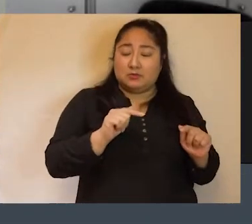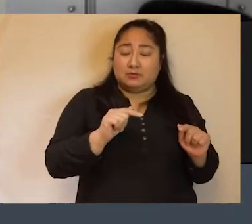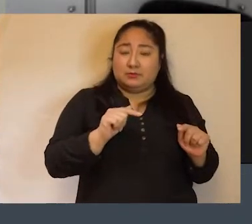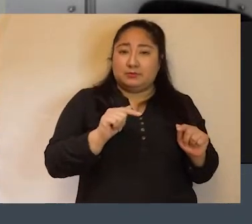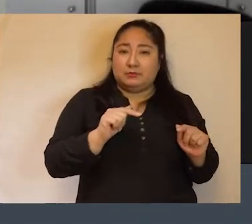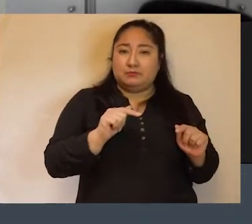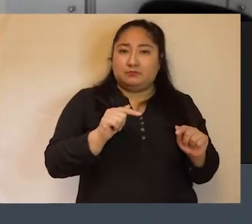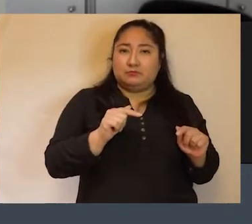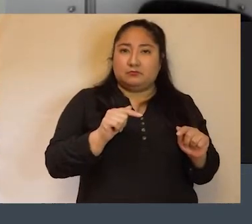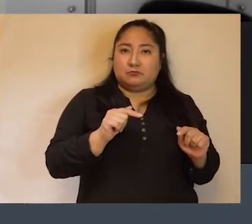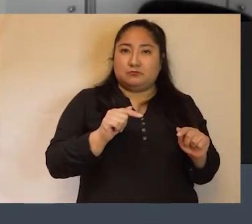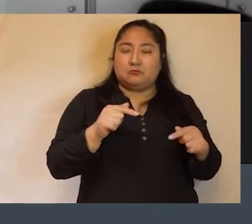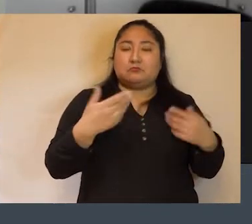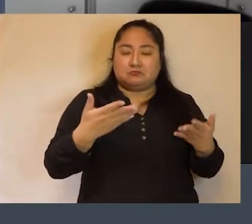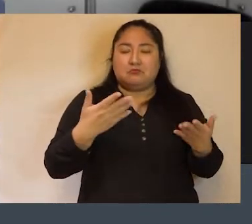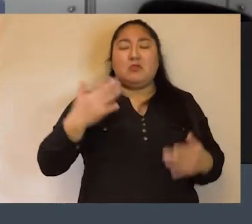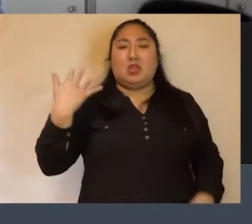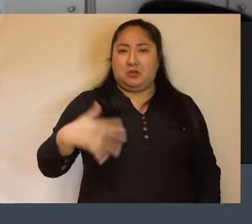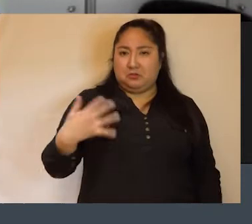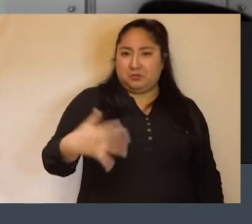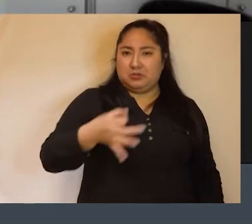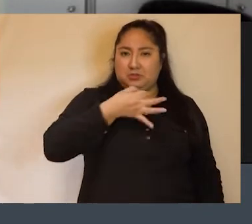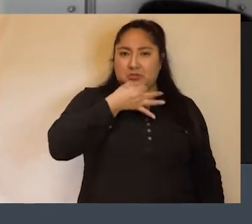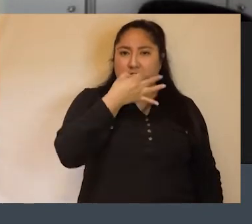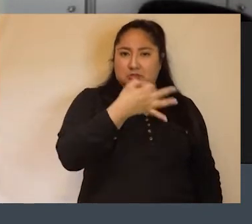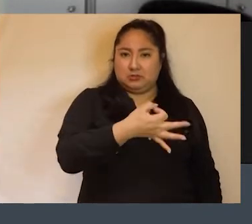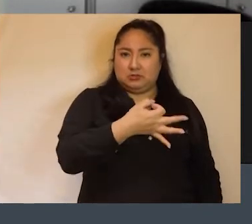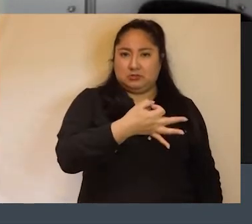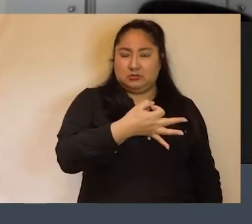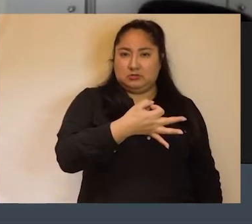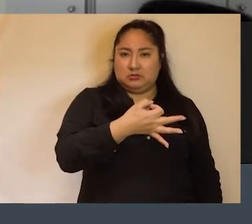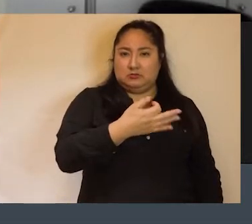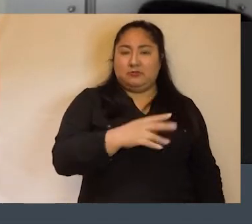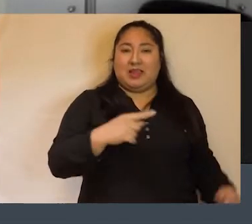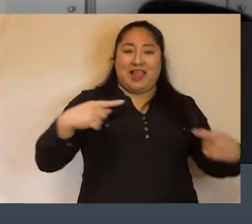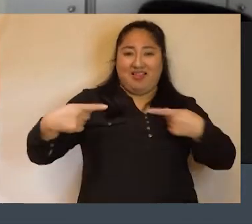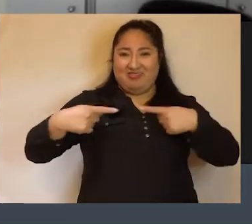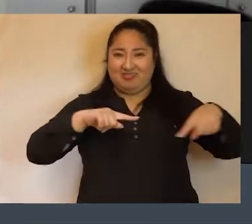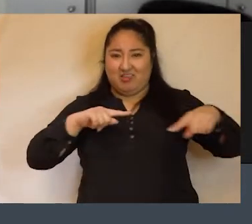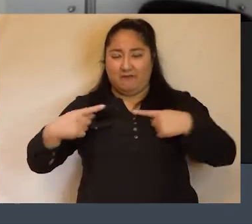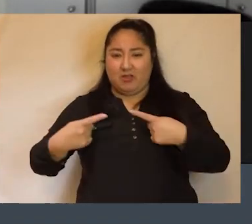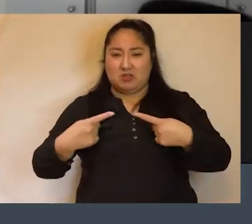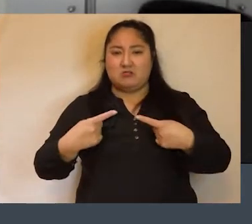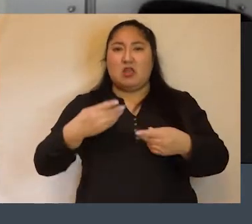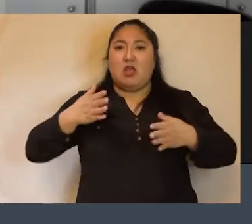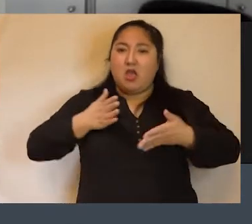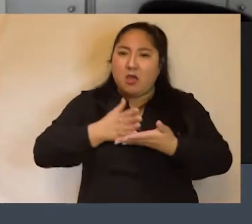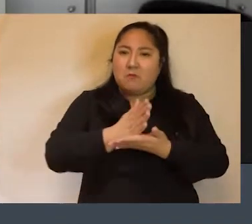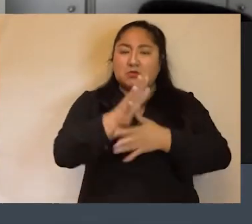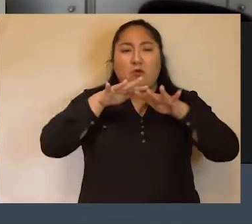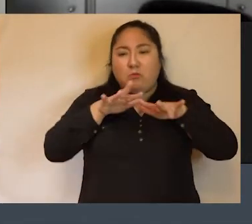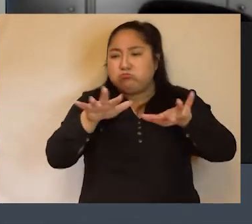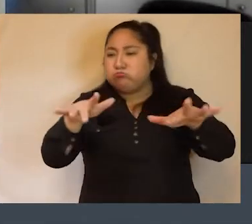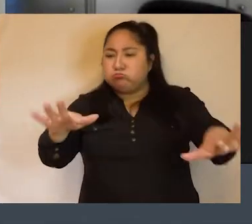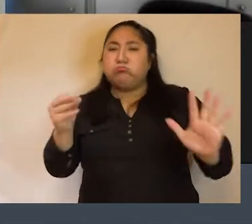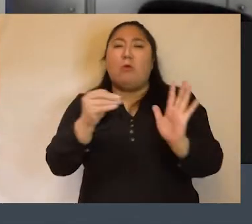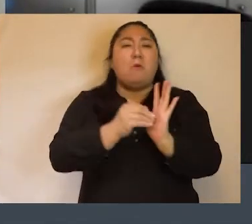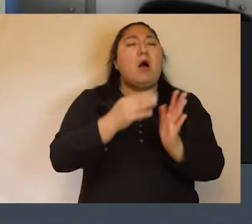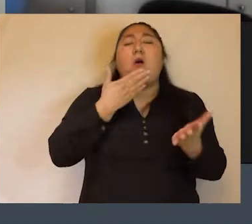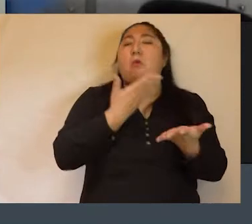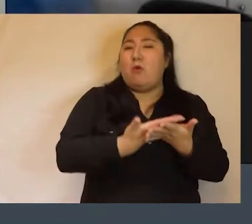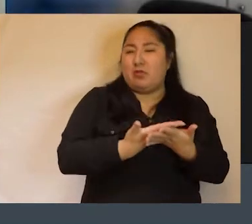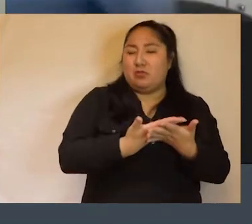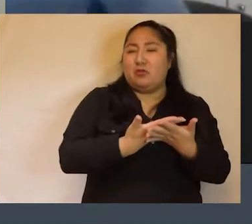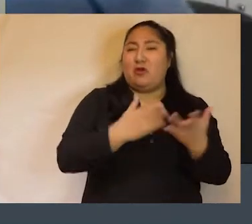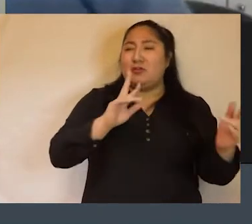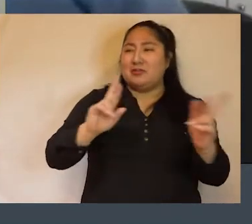a eso, no me cabe mencionar que el debate se comenzó a polarizar aún más,